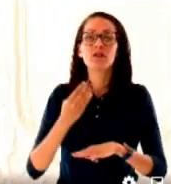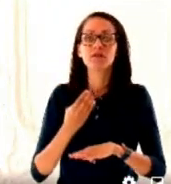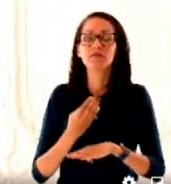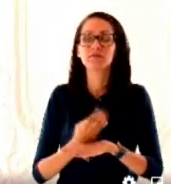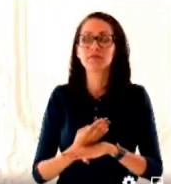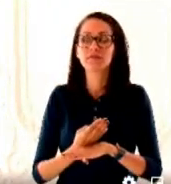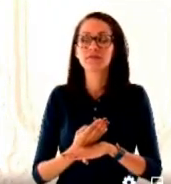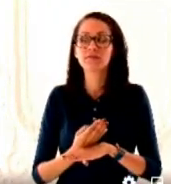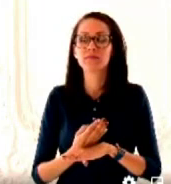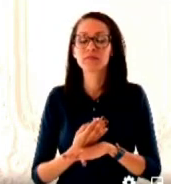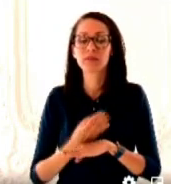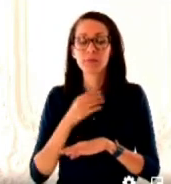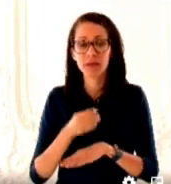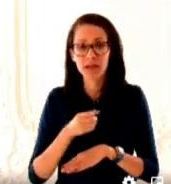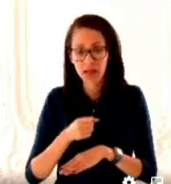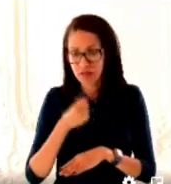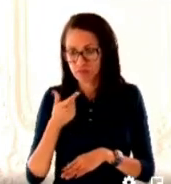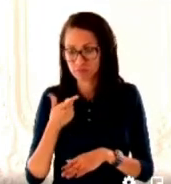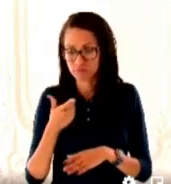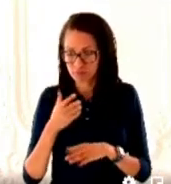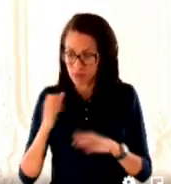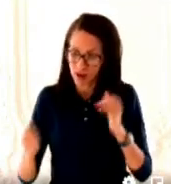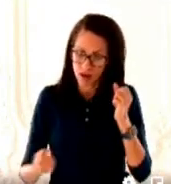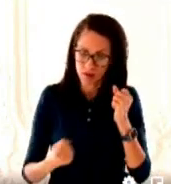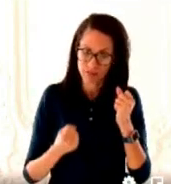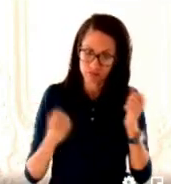a nuestra isla desde aquí,